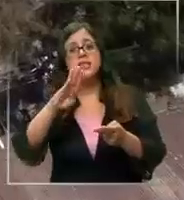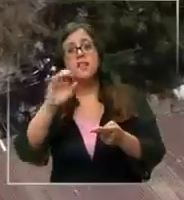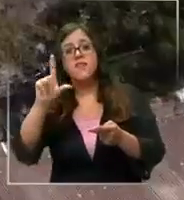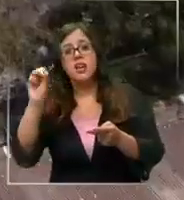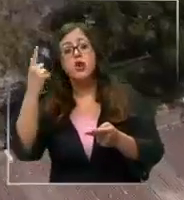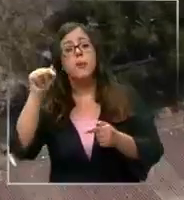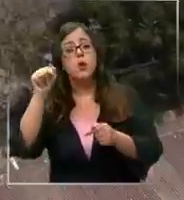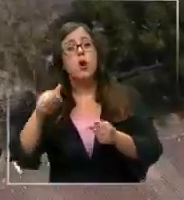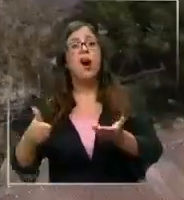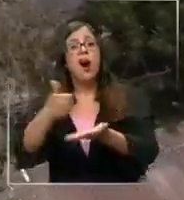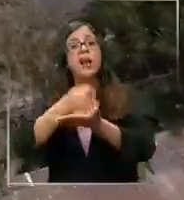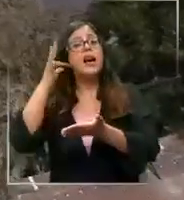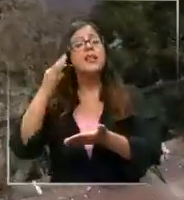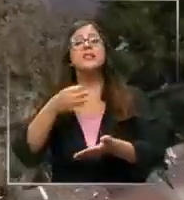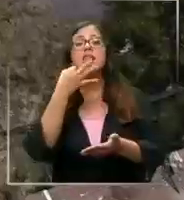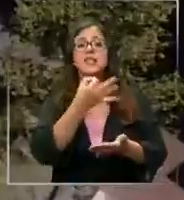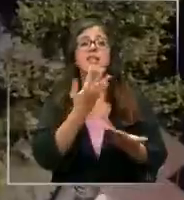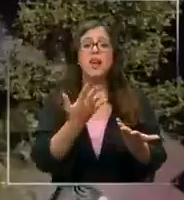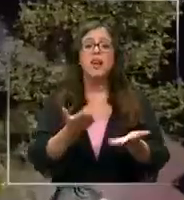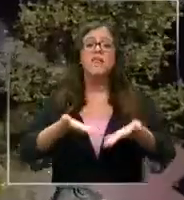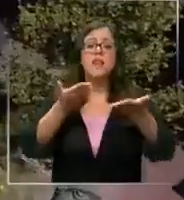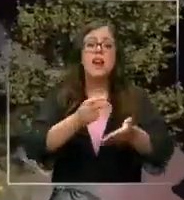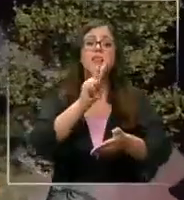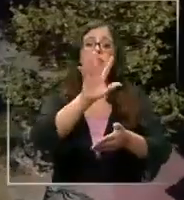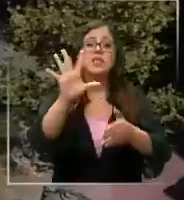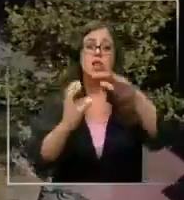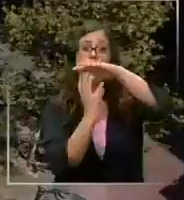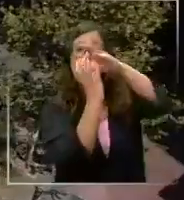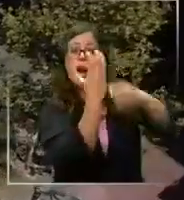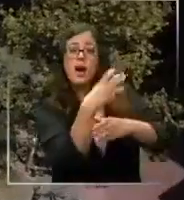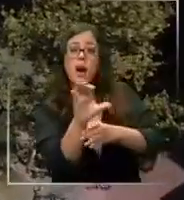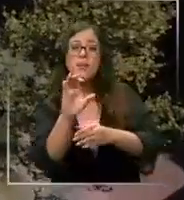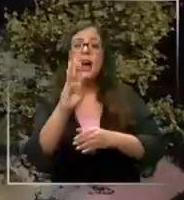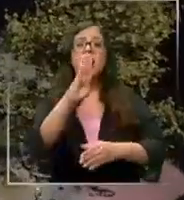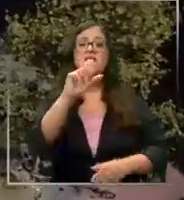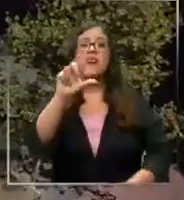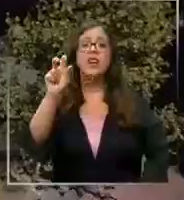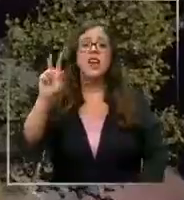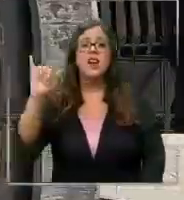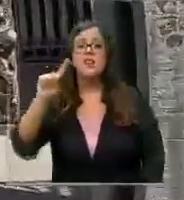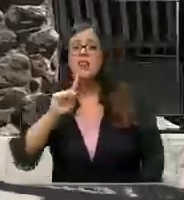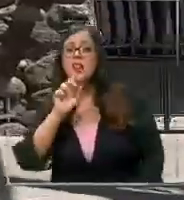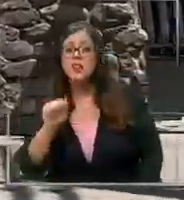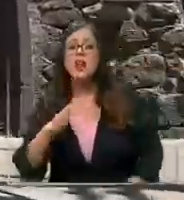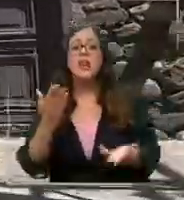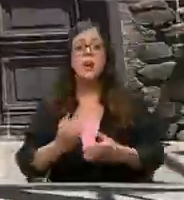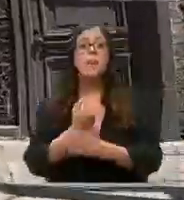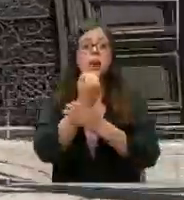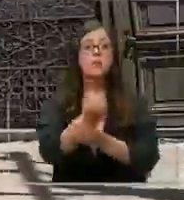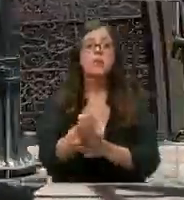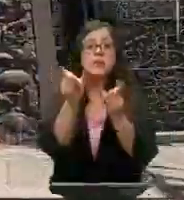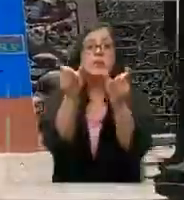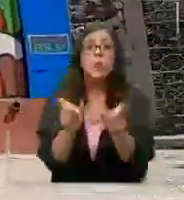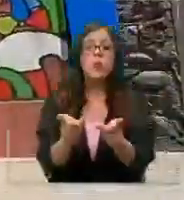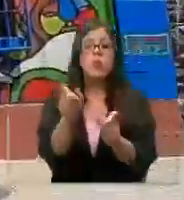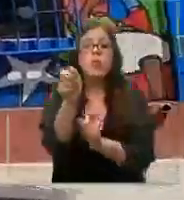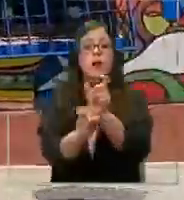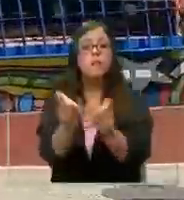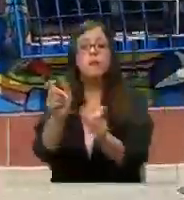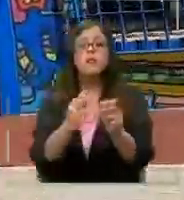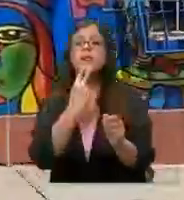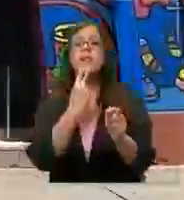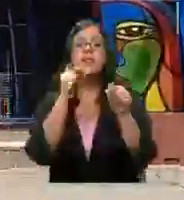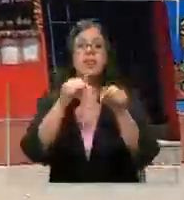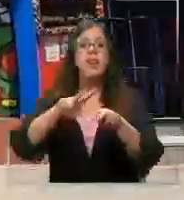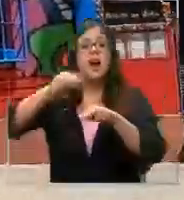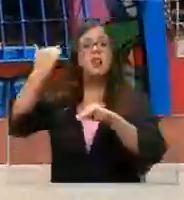municipio dispondrá 25 cámaras de seguridad adicionales en Bellavista para aportar en la seguridad de los vecinos que aún viven en este